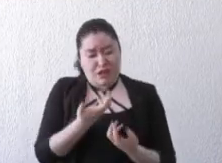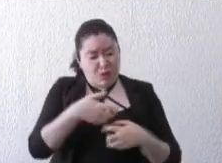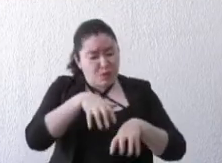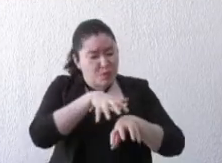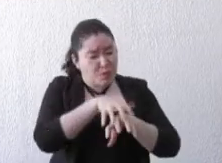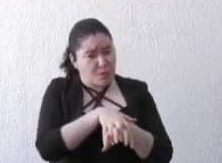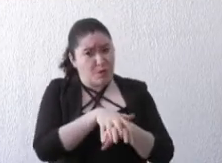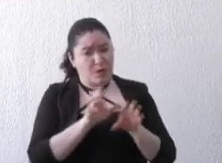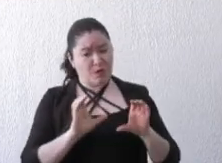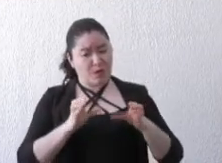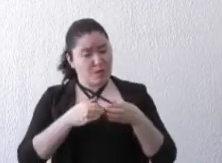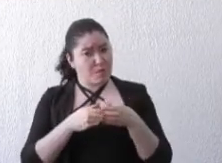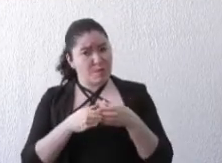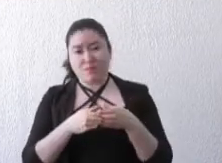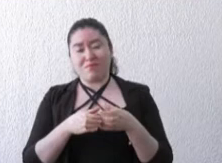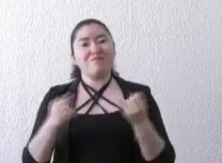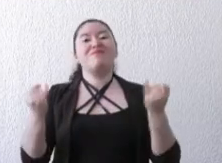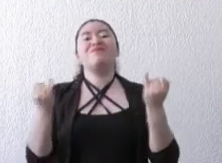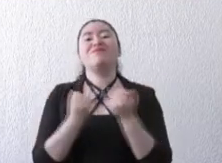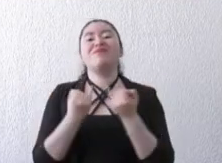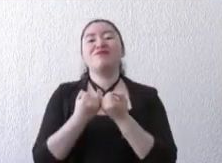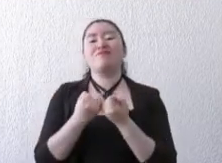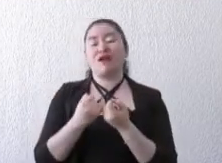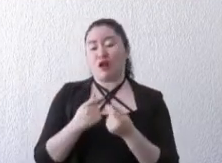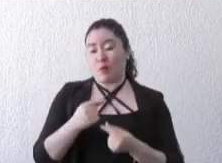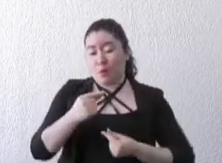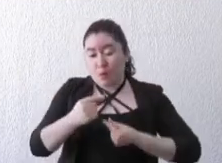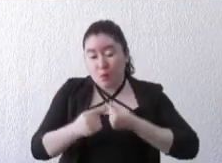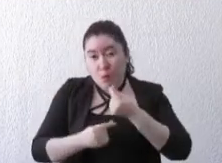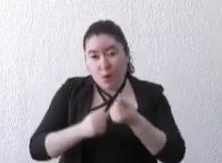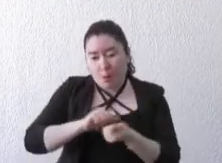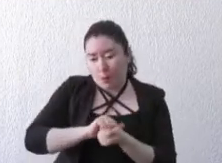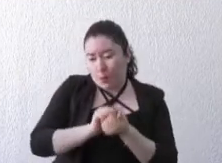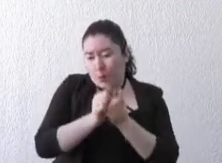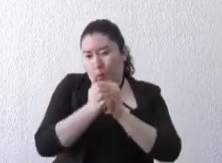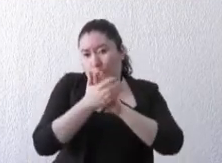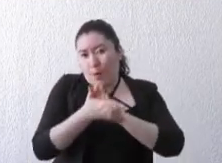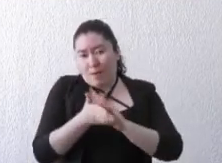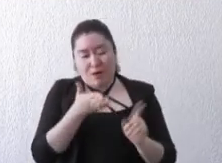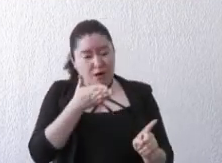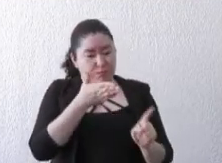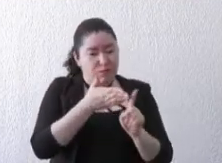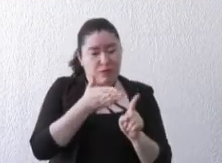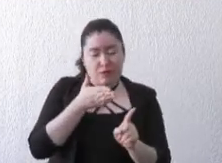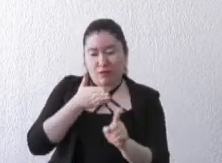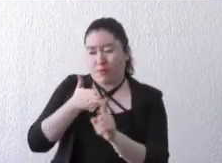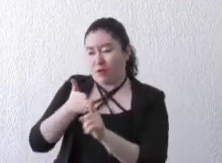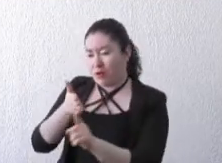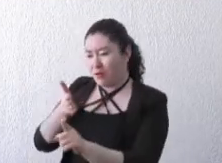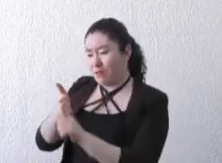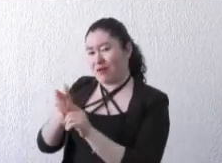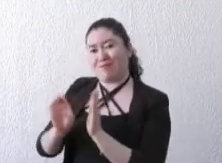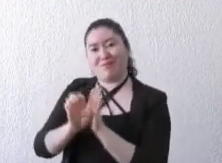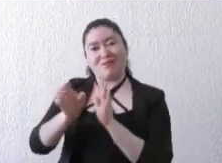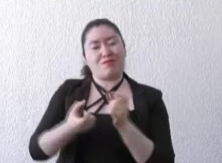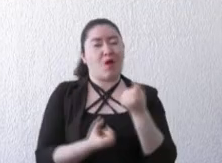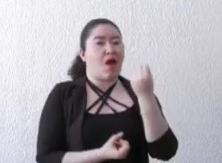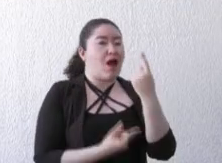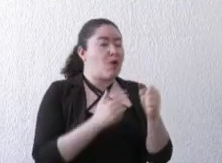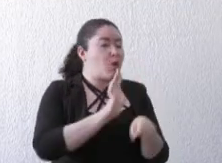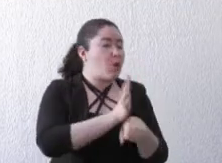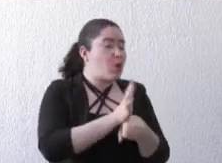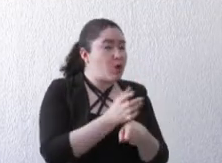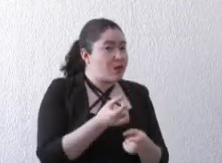que se han ido transformando para irse especializando. Este está el caso de los que son específicos de cine, en este caso, por